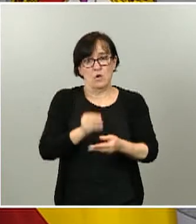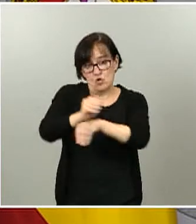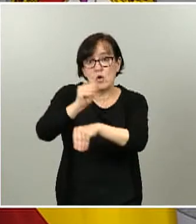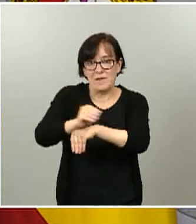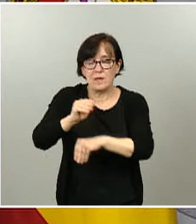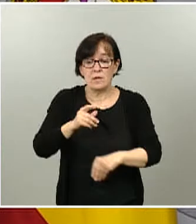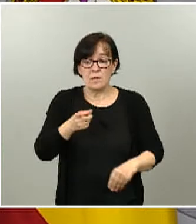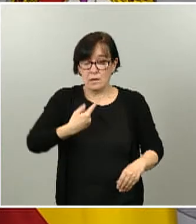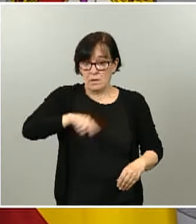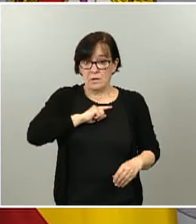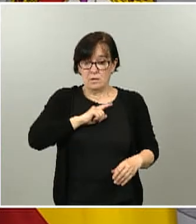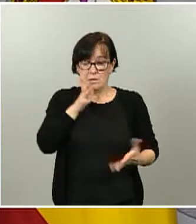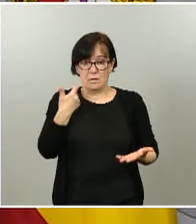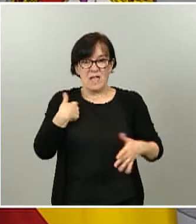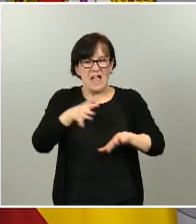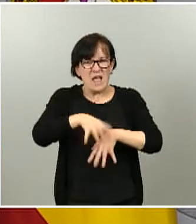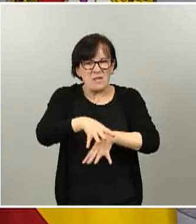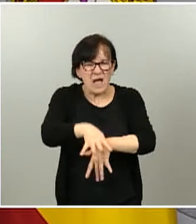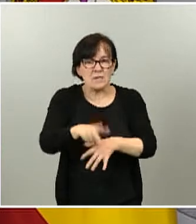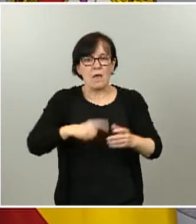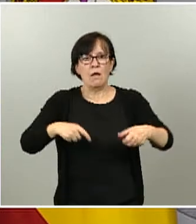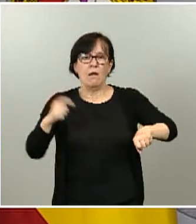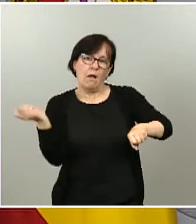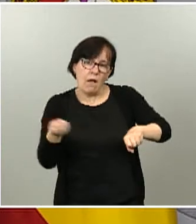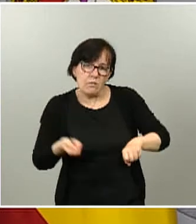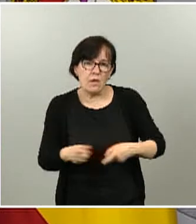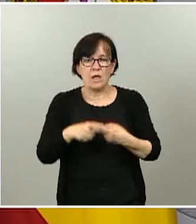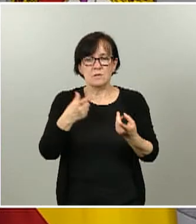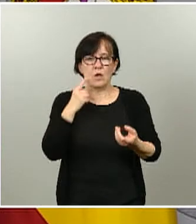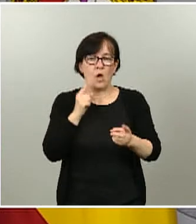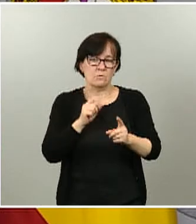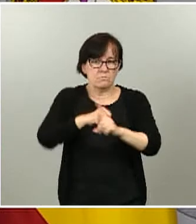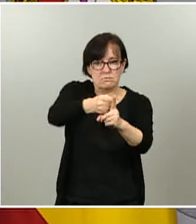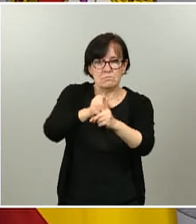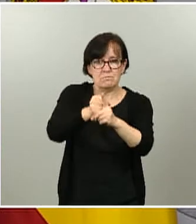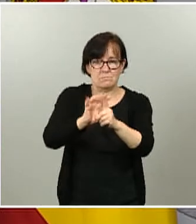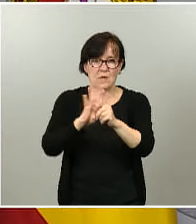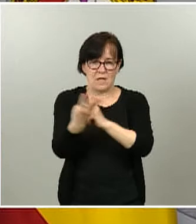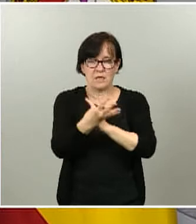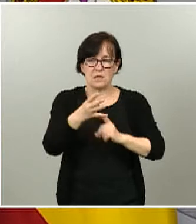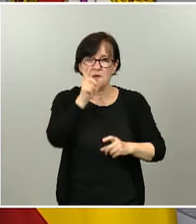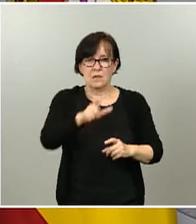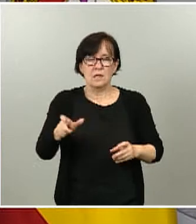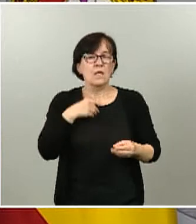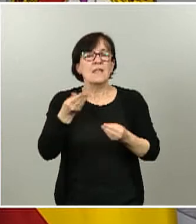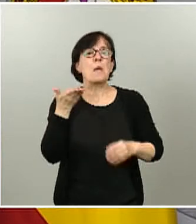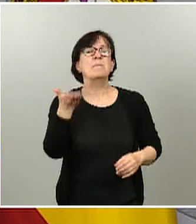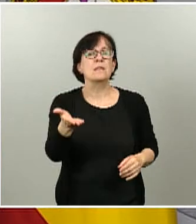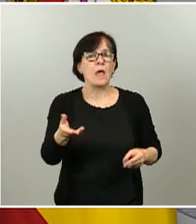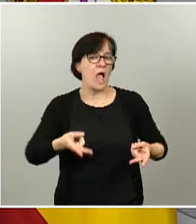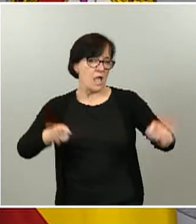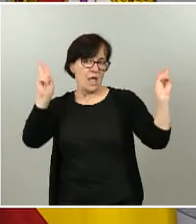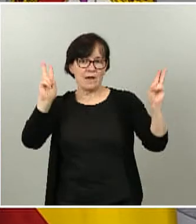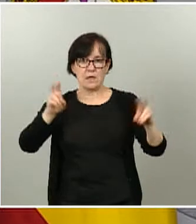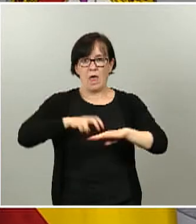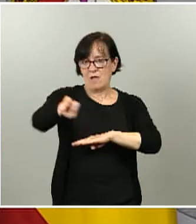la manifestación, las caceroladas o esos escraches que se hacen están pidiendo libertad de movimiento. Y